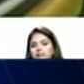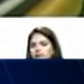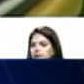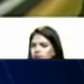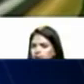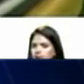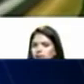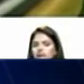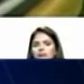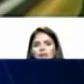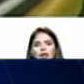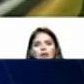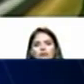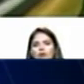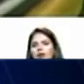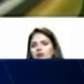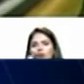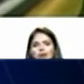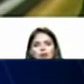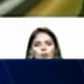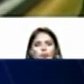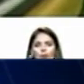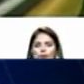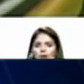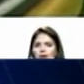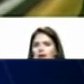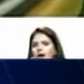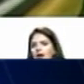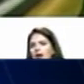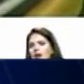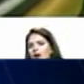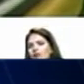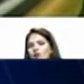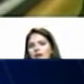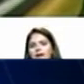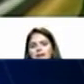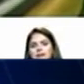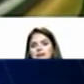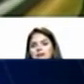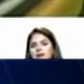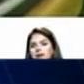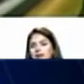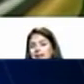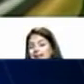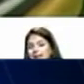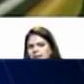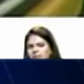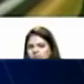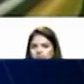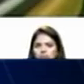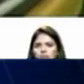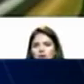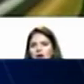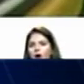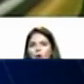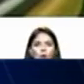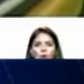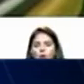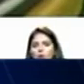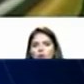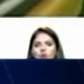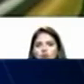definitivamente la violencia con fines políticos, la violencia de intolerancias, los crímenes de odio,